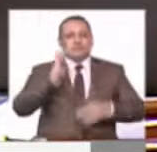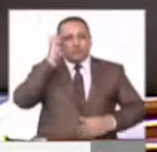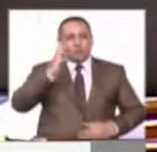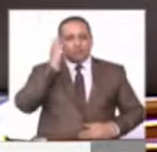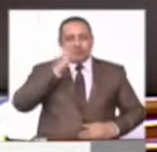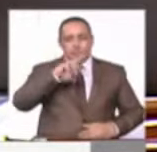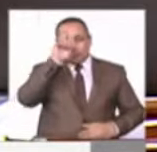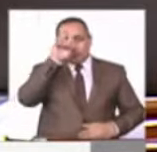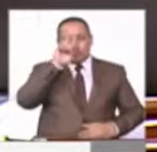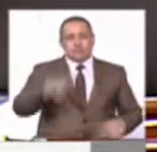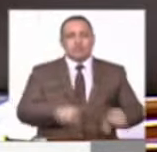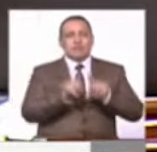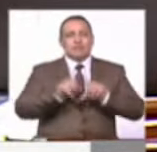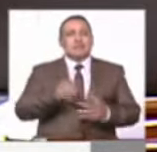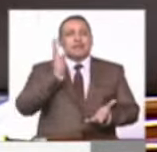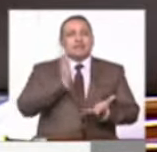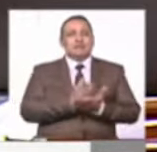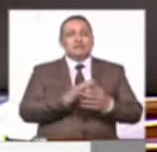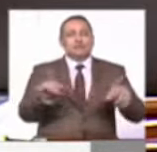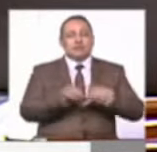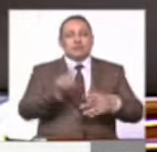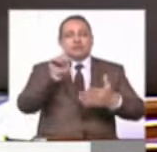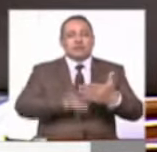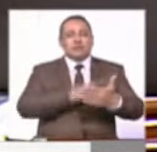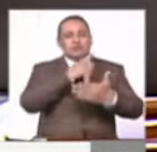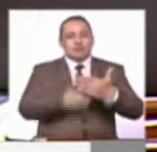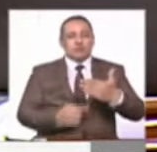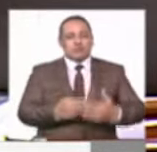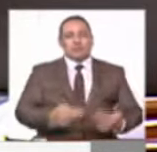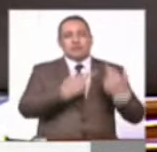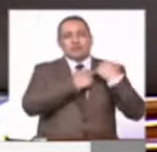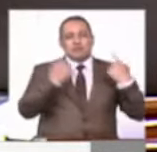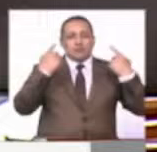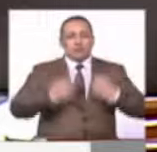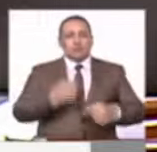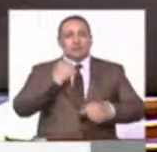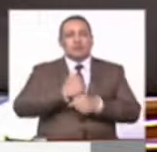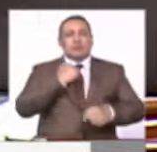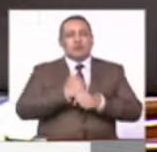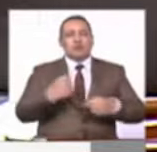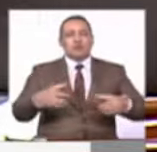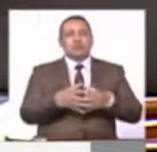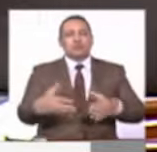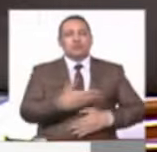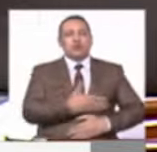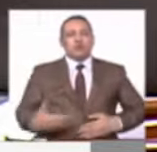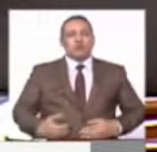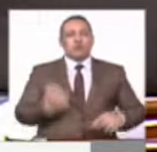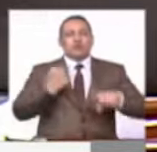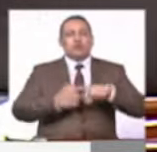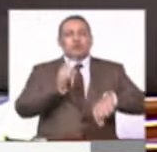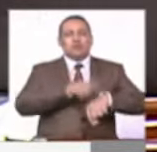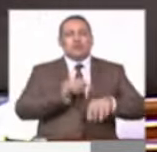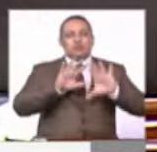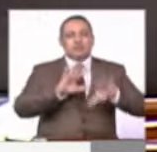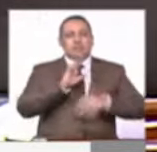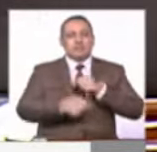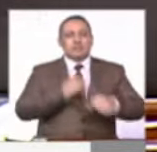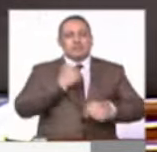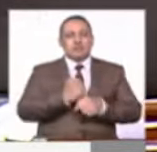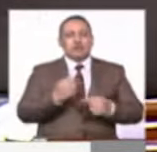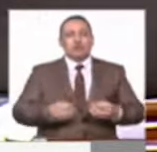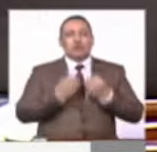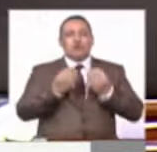Constitución sanción la inhabilitación en el ejercicio de toda función pública por el lapso de 10 años